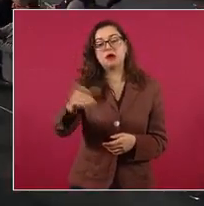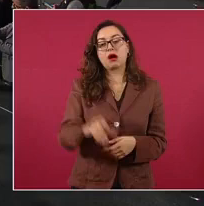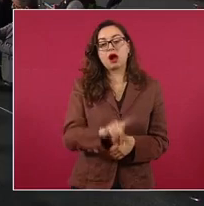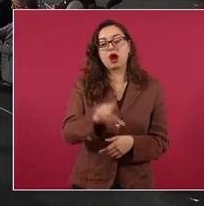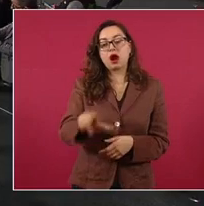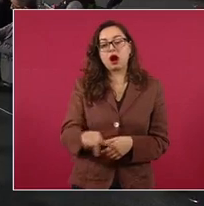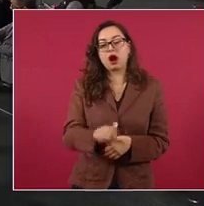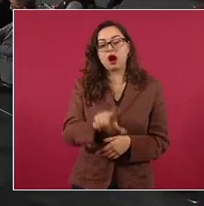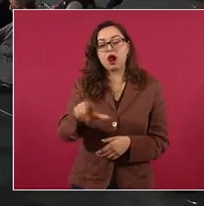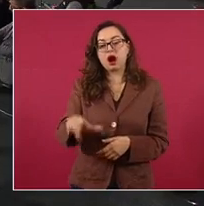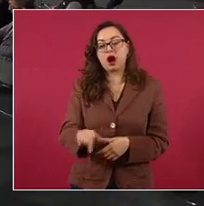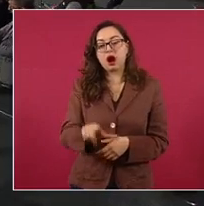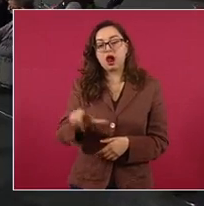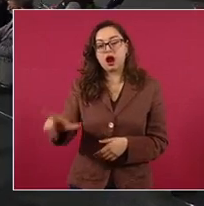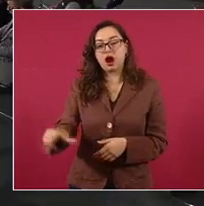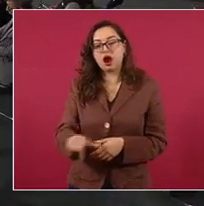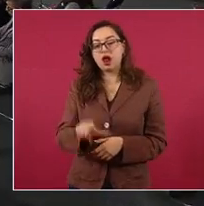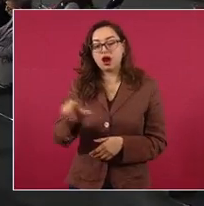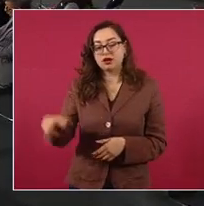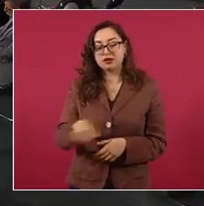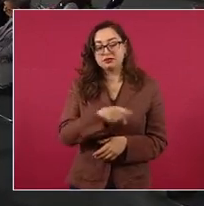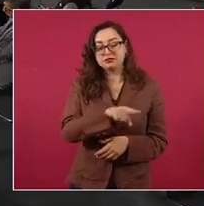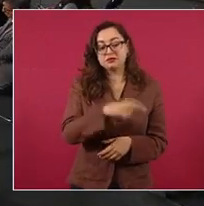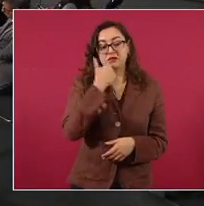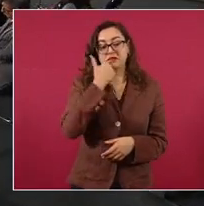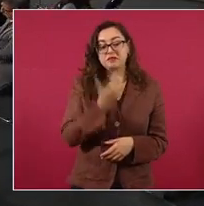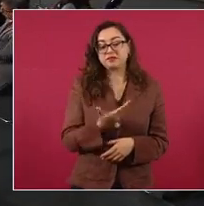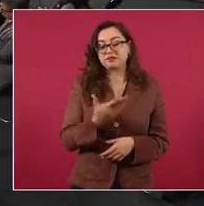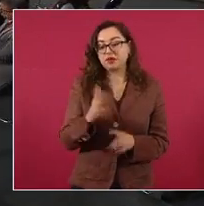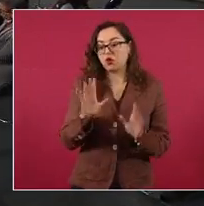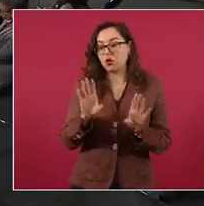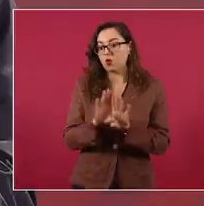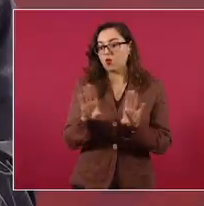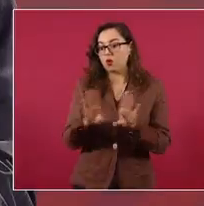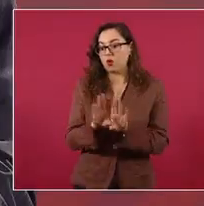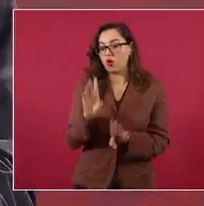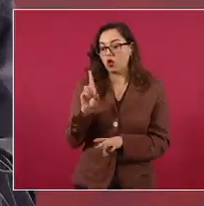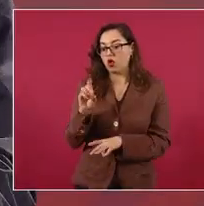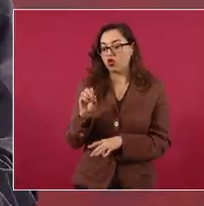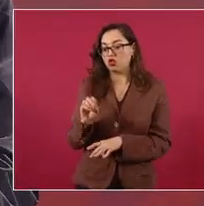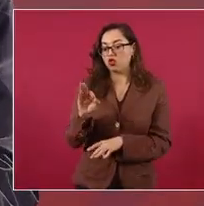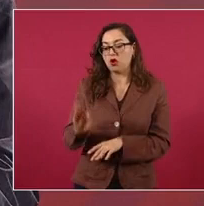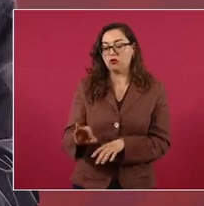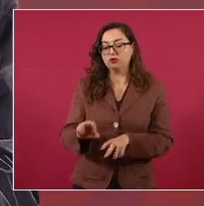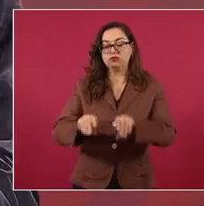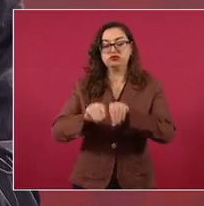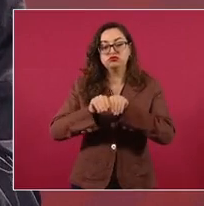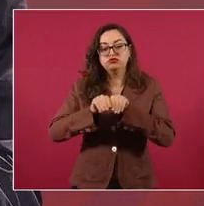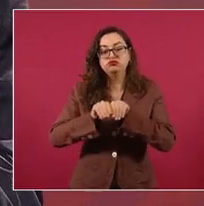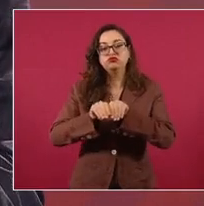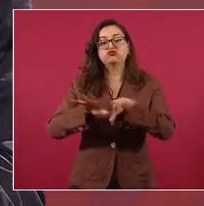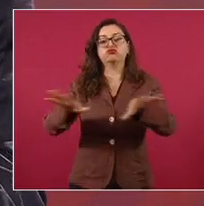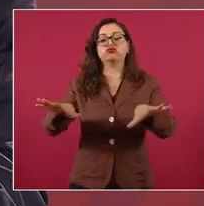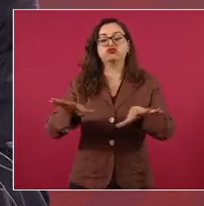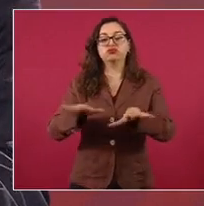una publicación en el diario oficial de que íbamos a actuar,